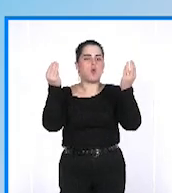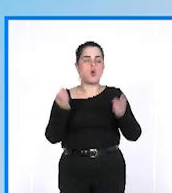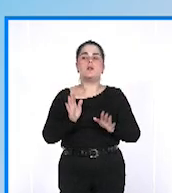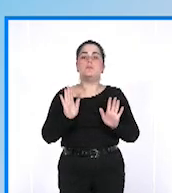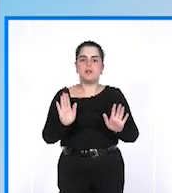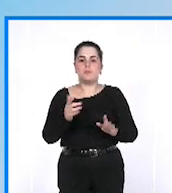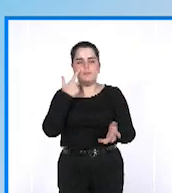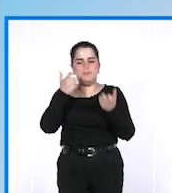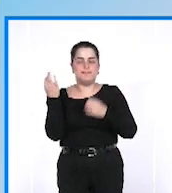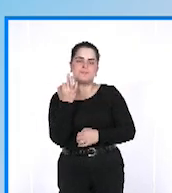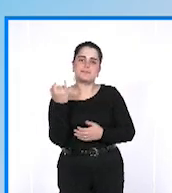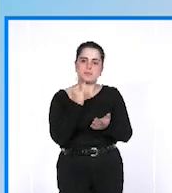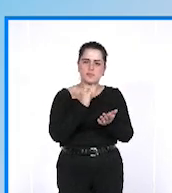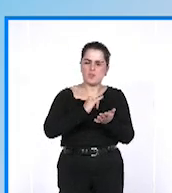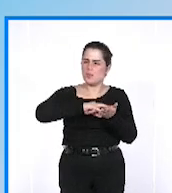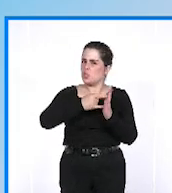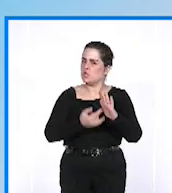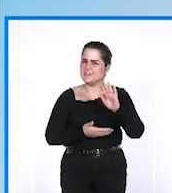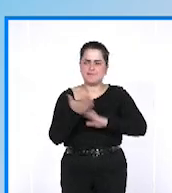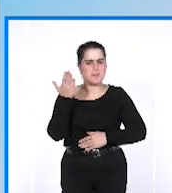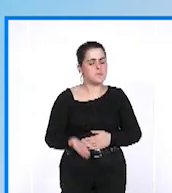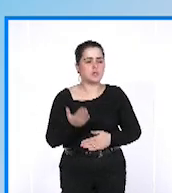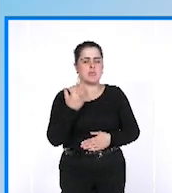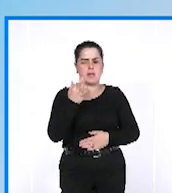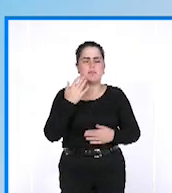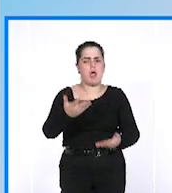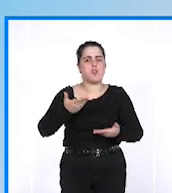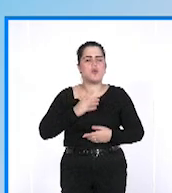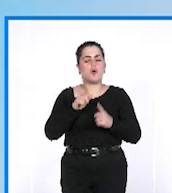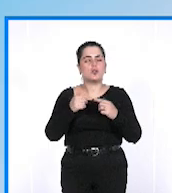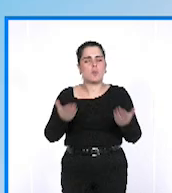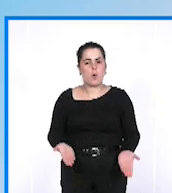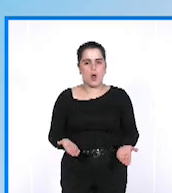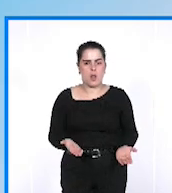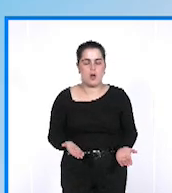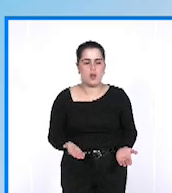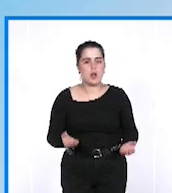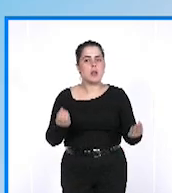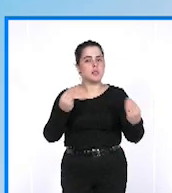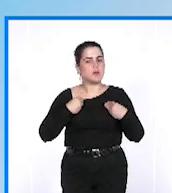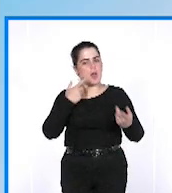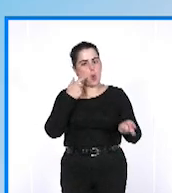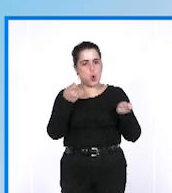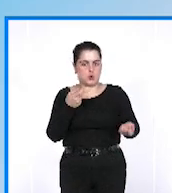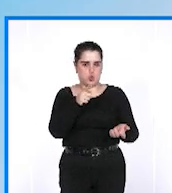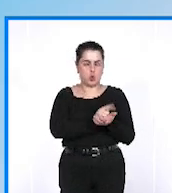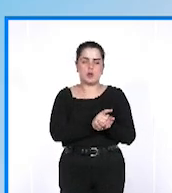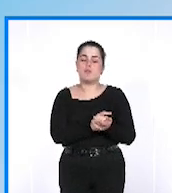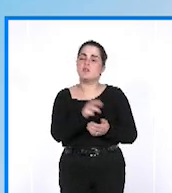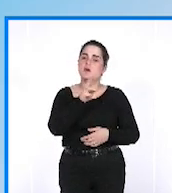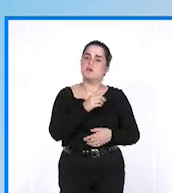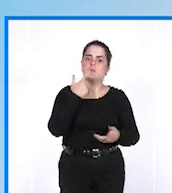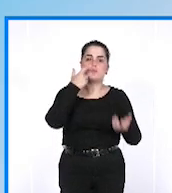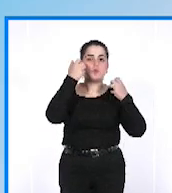subrayan que el proyecto ha sido muy significativo y les ha ayudado mucho a recuperar el control sobre su vida destaca mucho